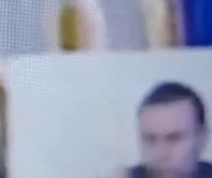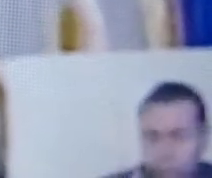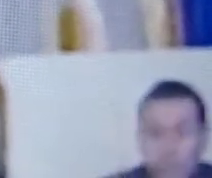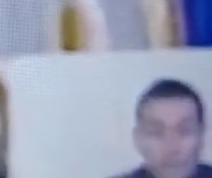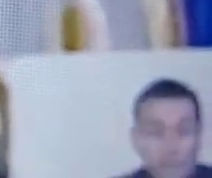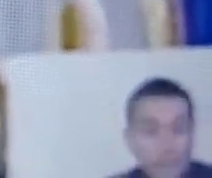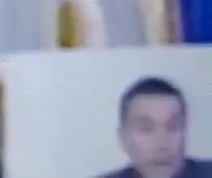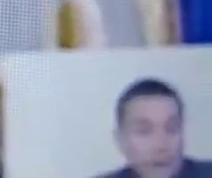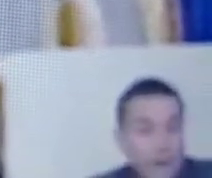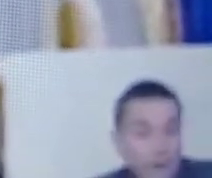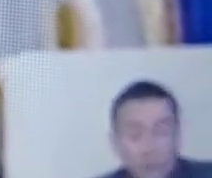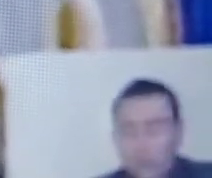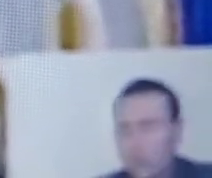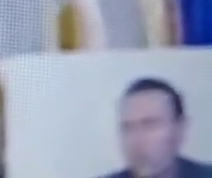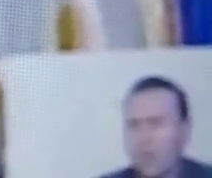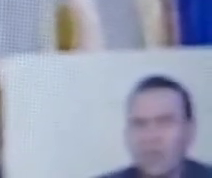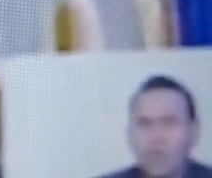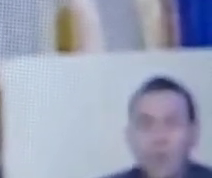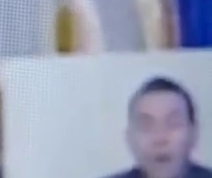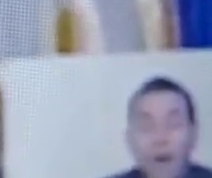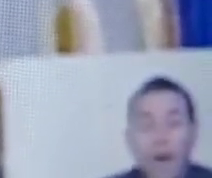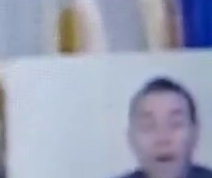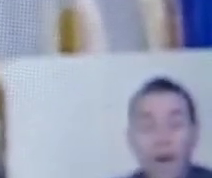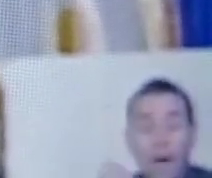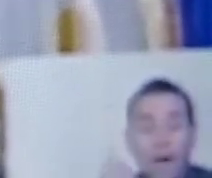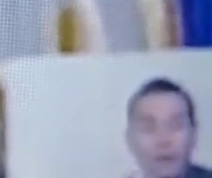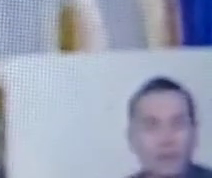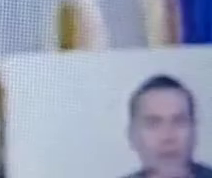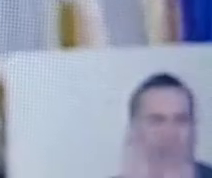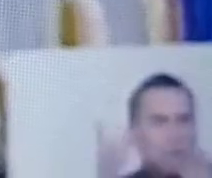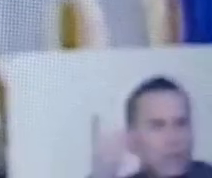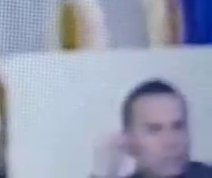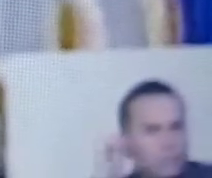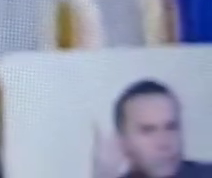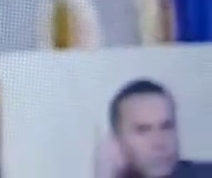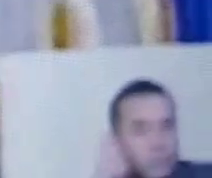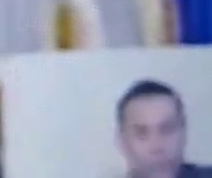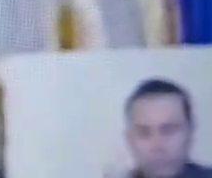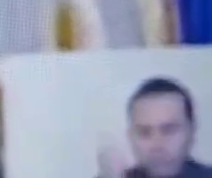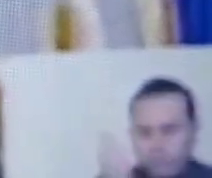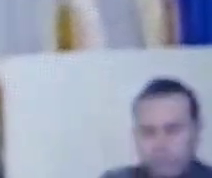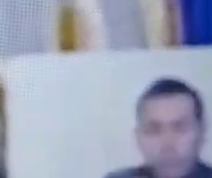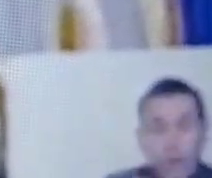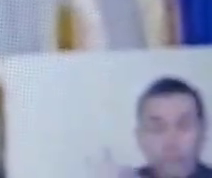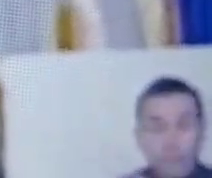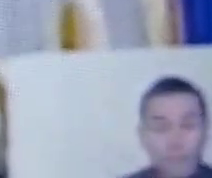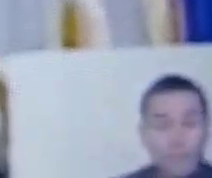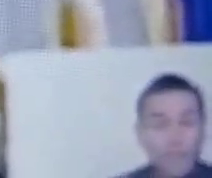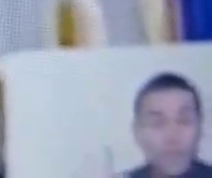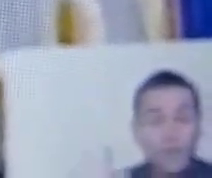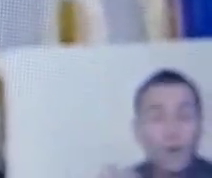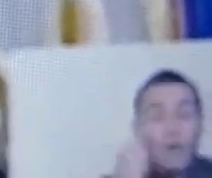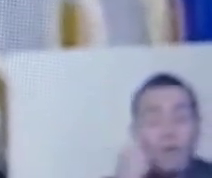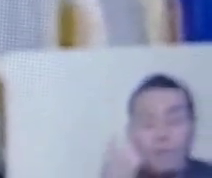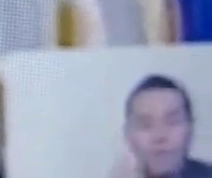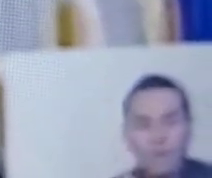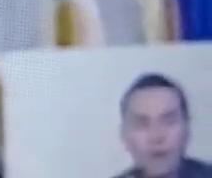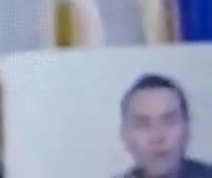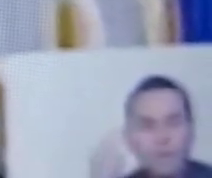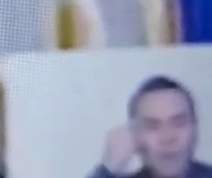nuestros padres, de nuestros maestros, valorando lo que nos ha hecho ser lo que somos y creando lo que seremos. Y a la vez buscando personas que piensen